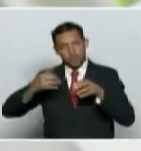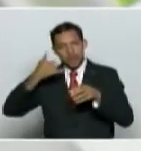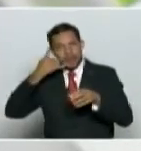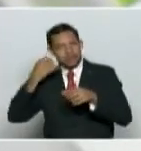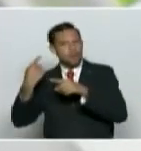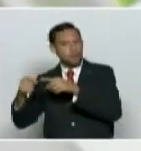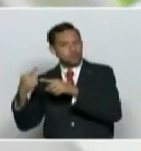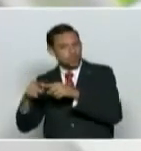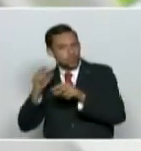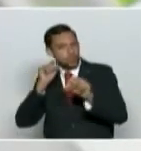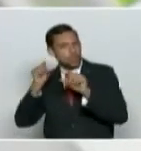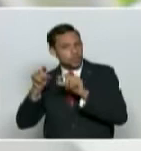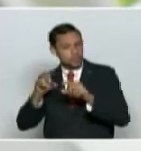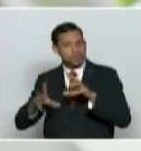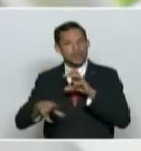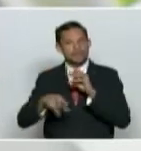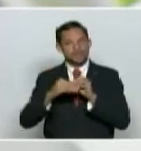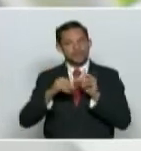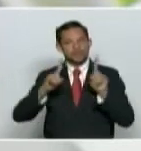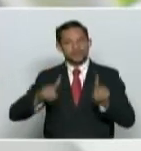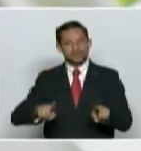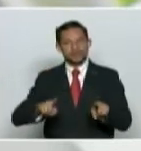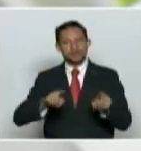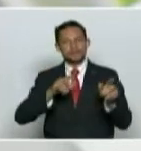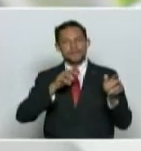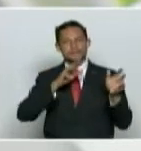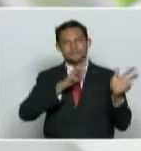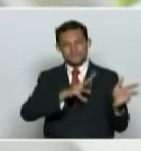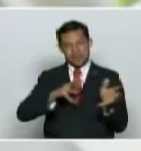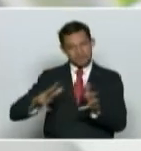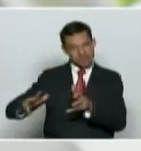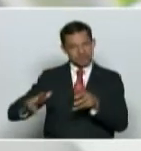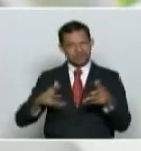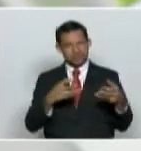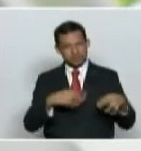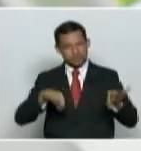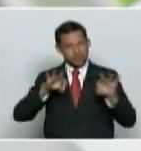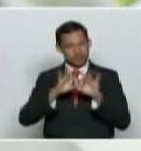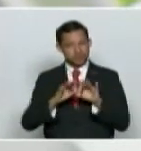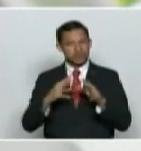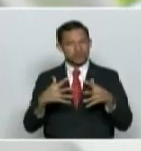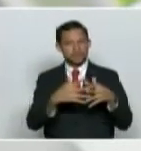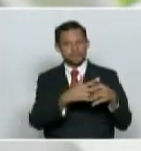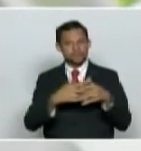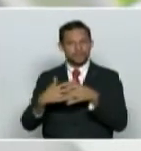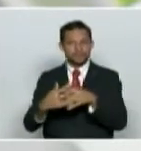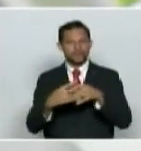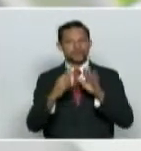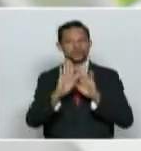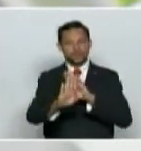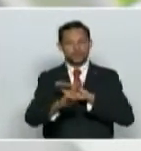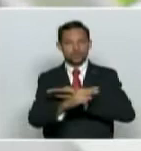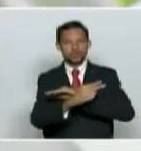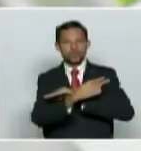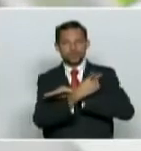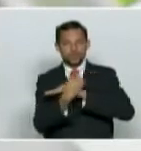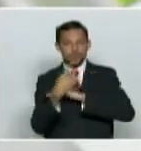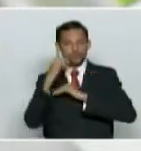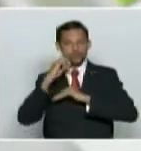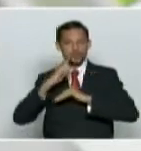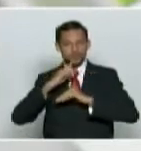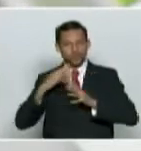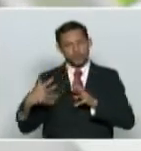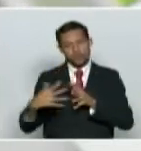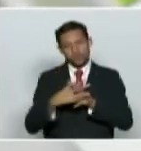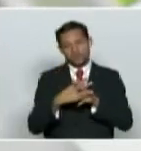grandes novedades que lidera Telecafé es un espacio informativo hecho por y para personas con discapacidad auditiva, denominado